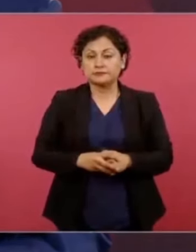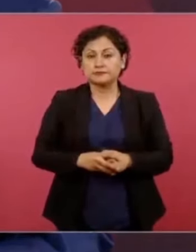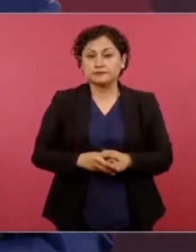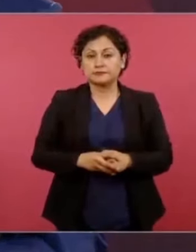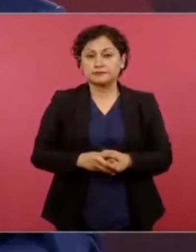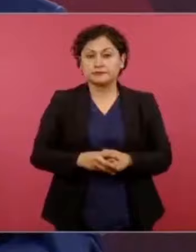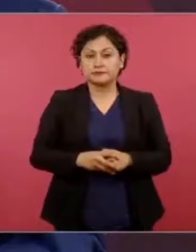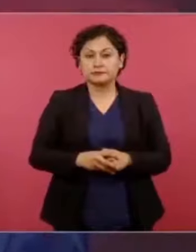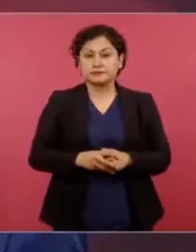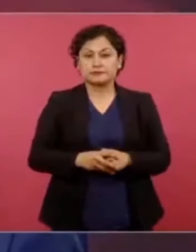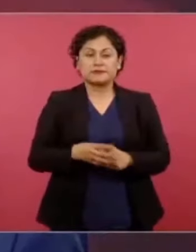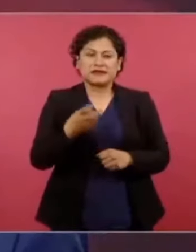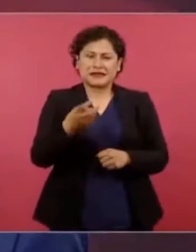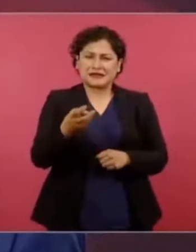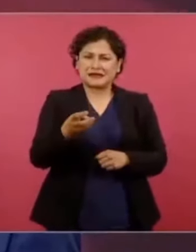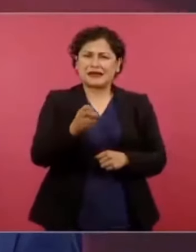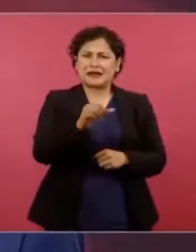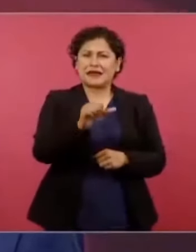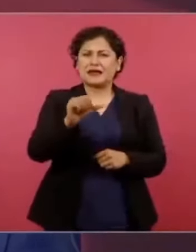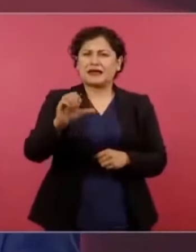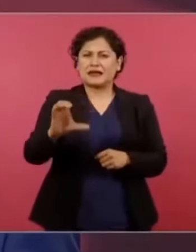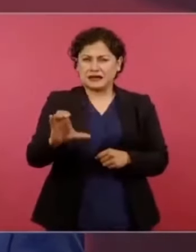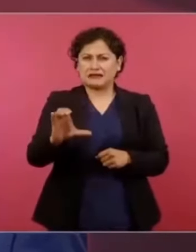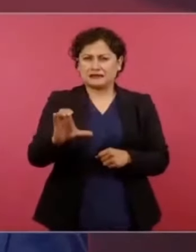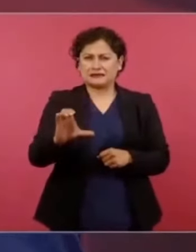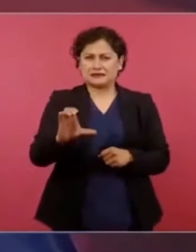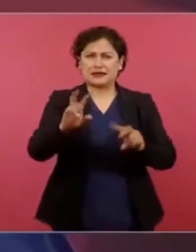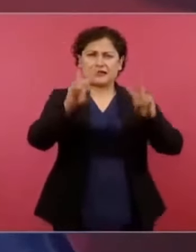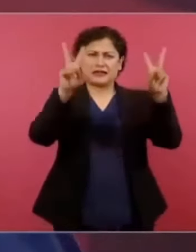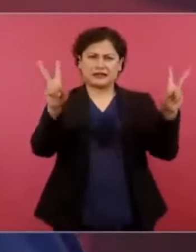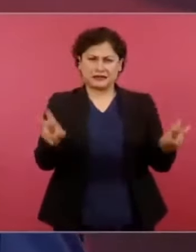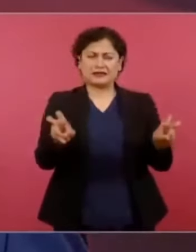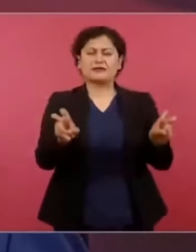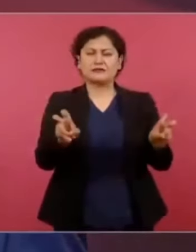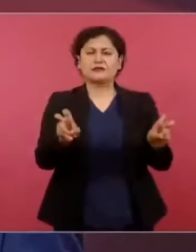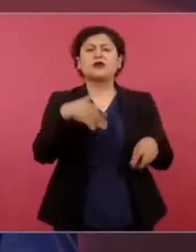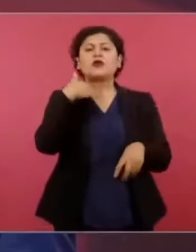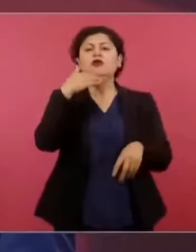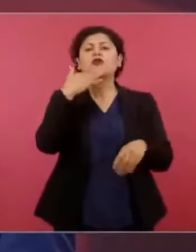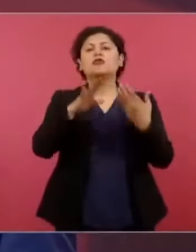de la asociación para el combate a la